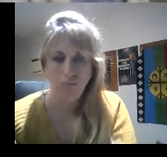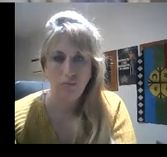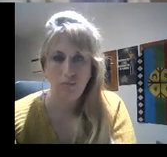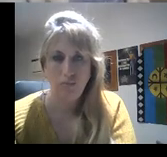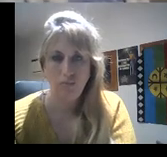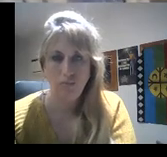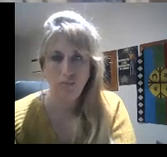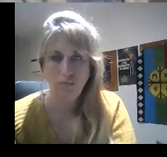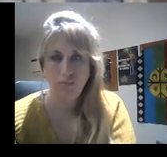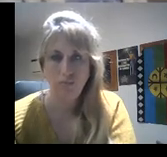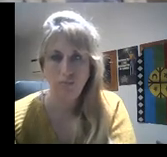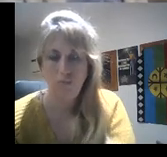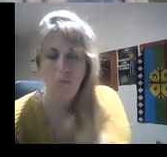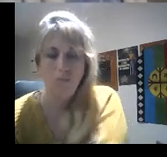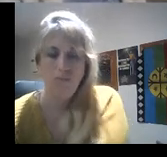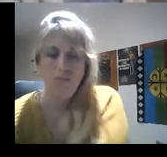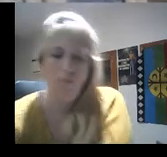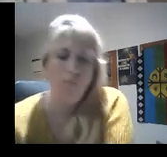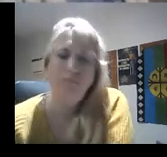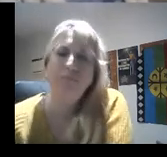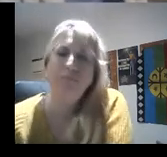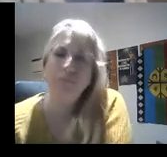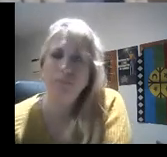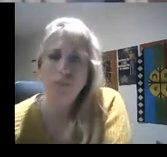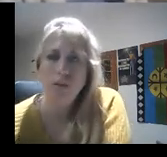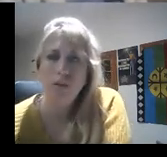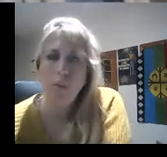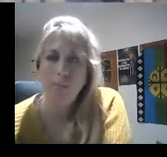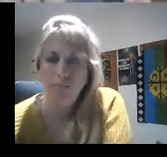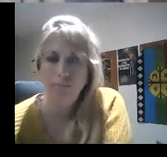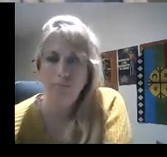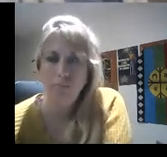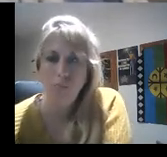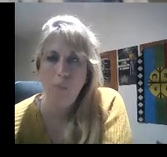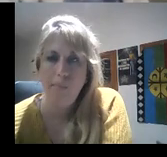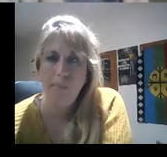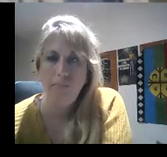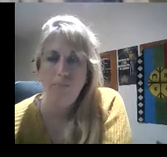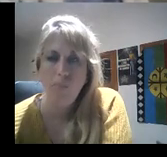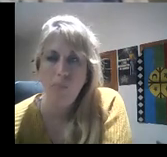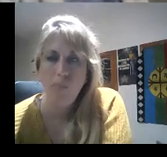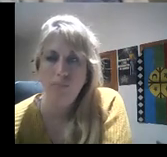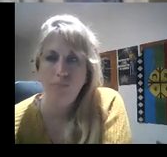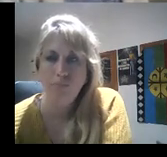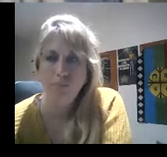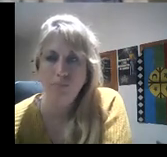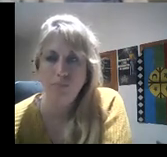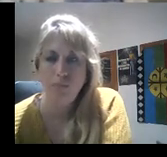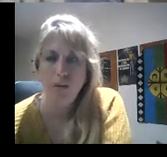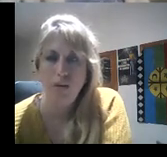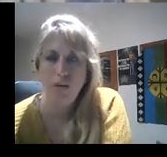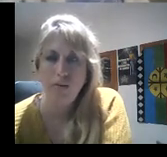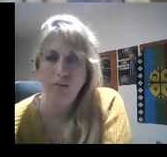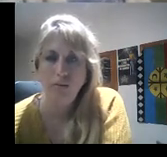tomaron más temas de los necesarios, no importa, eso siempre viene bien para estudiar, para el parcial,